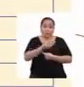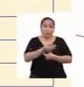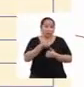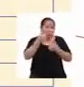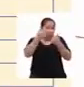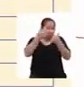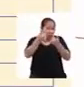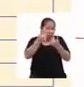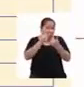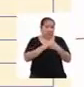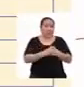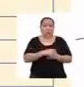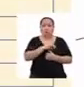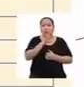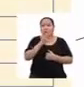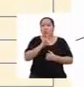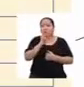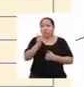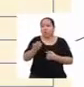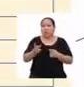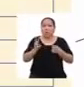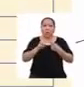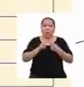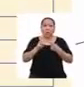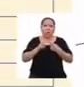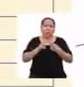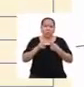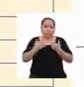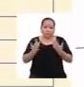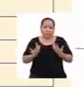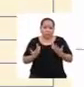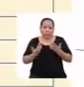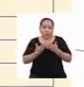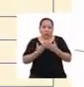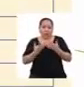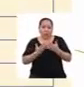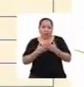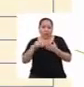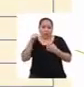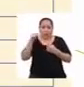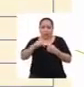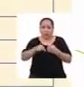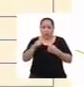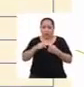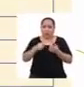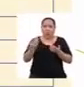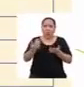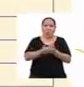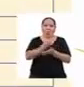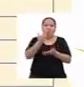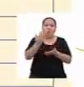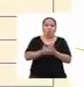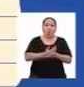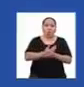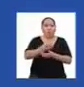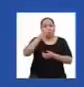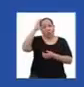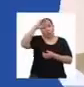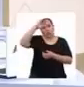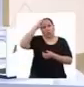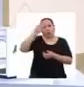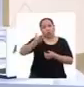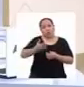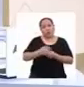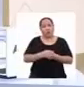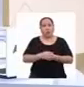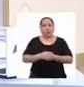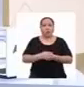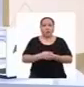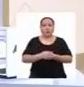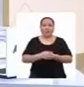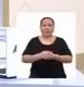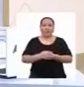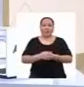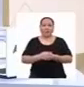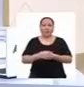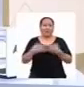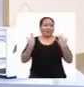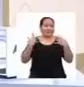adecuado? ¿Se ha utilizado vocabulario relacionado a partir del nuevo conocimiento?